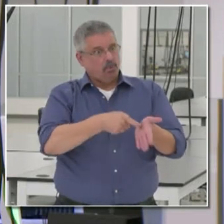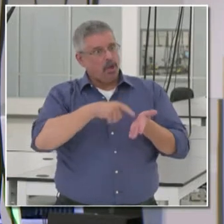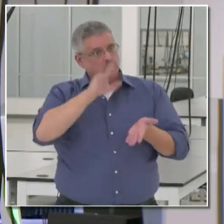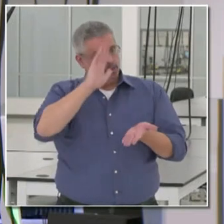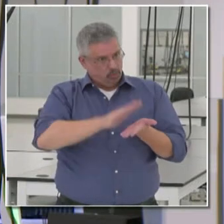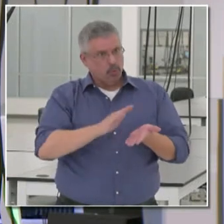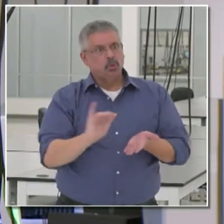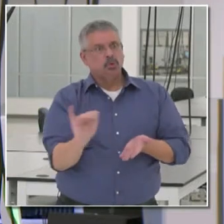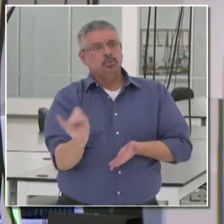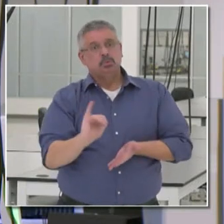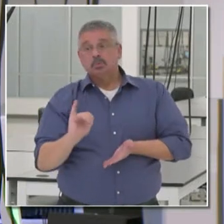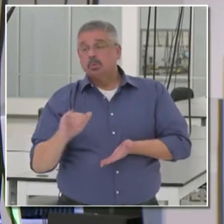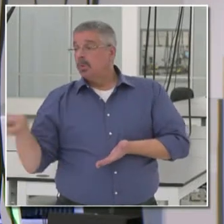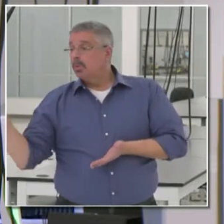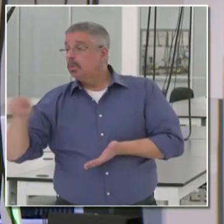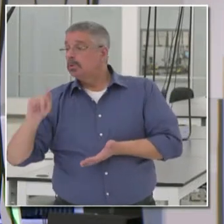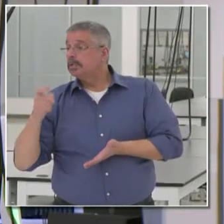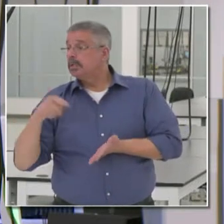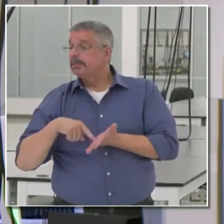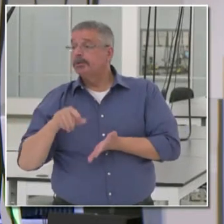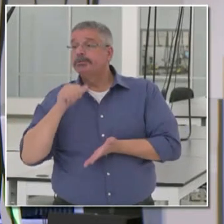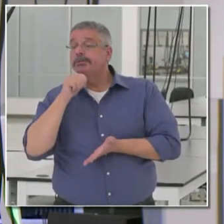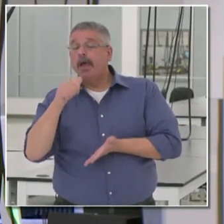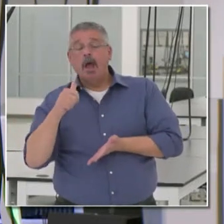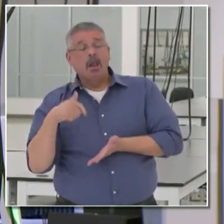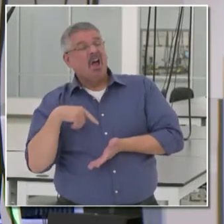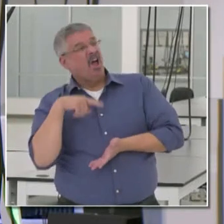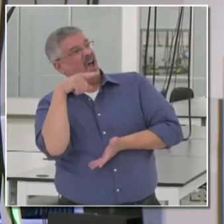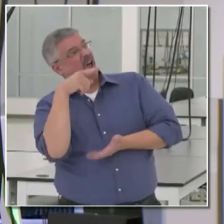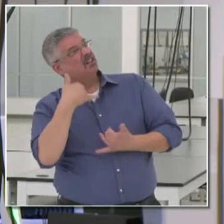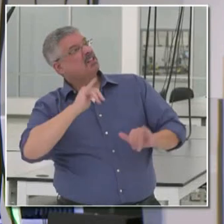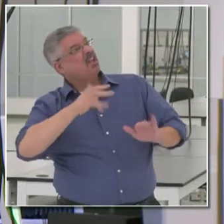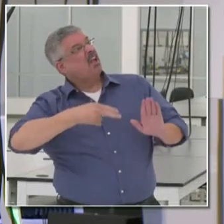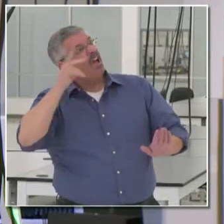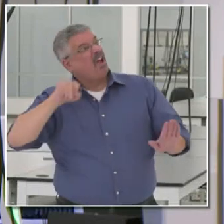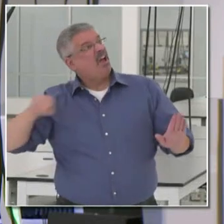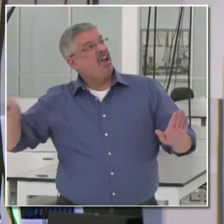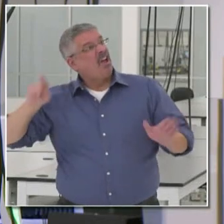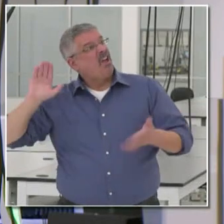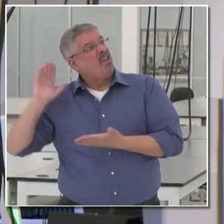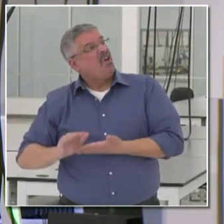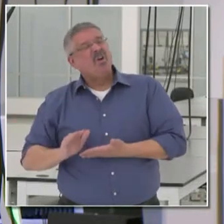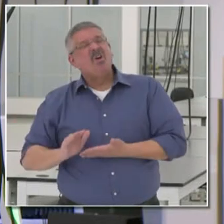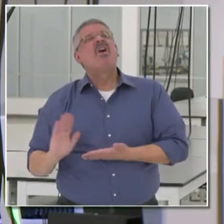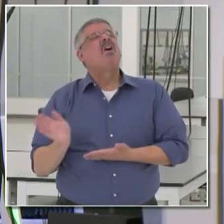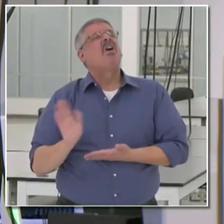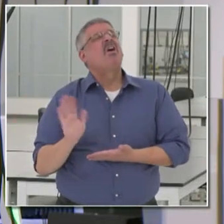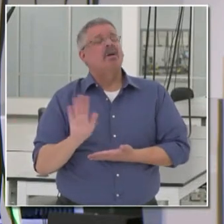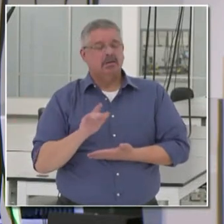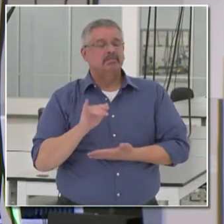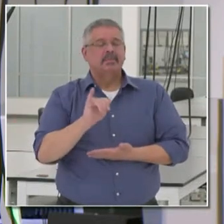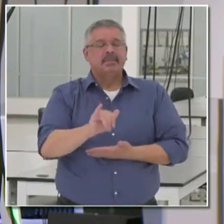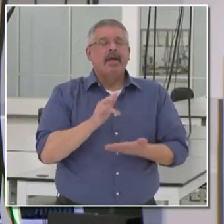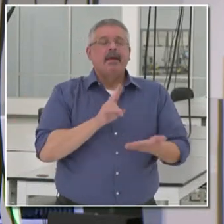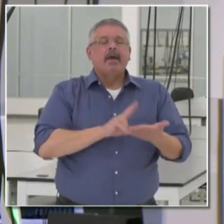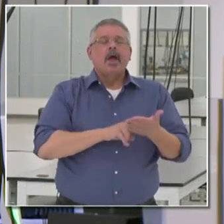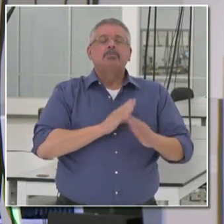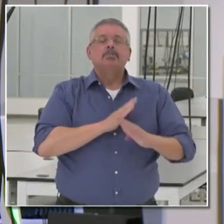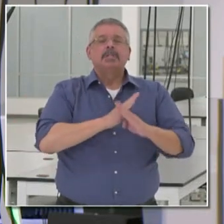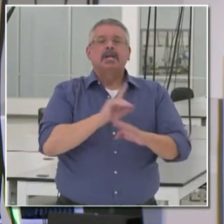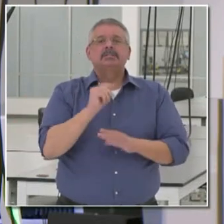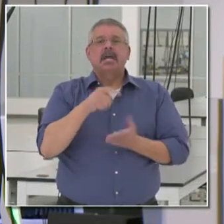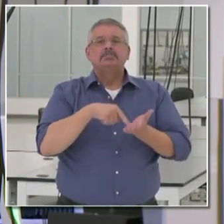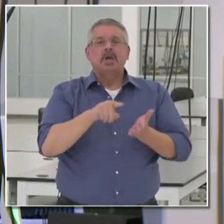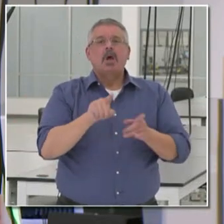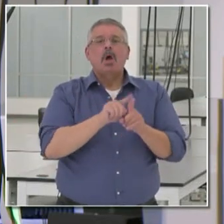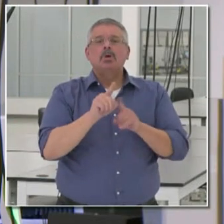contribuyentes no serán dejados atrás por decirlo así entonces son nuestros principios principales del contrato